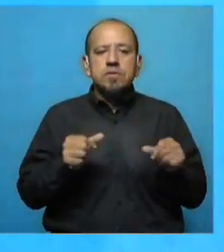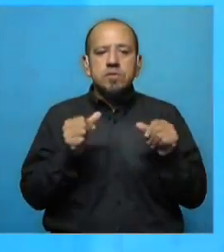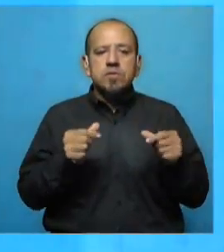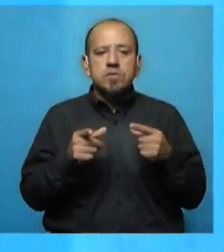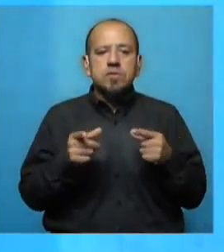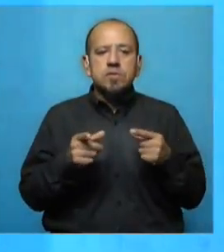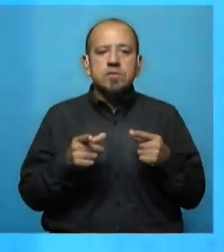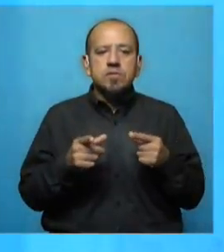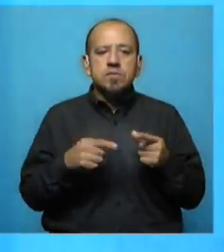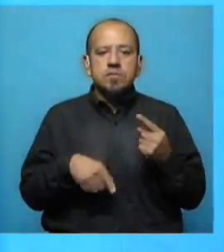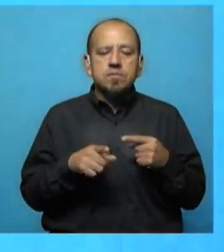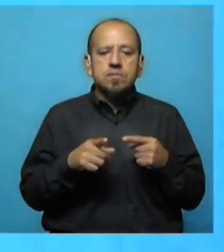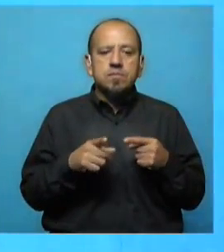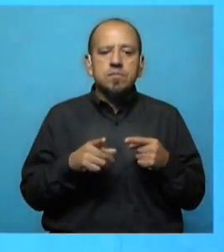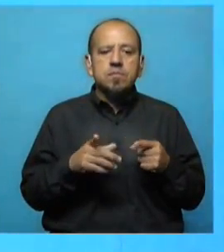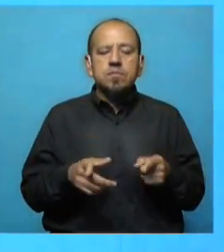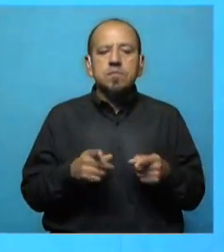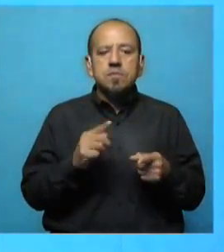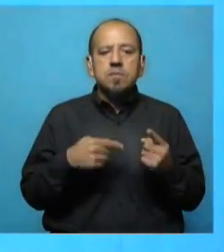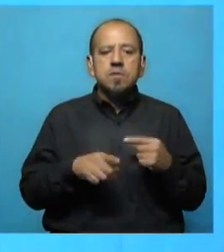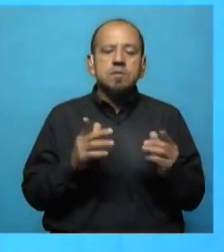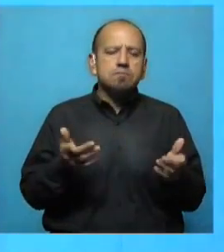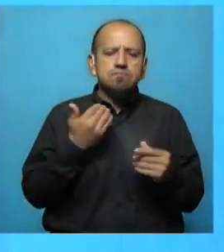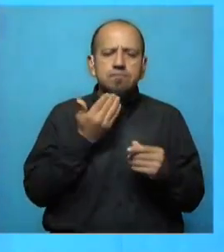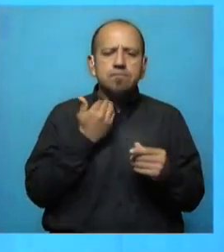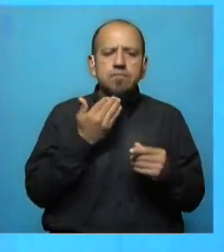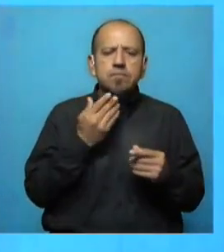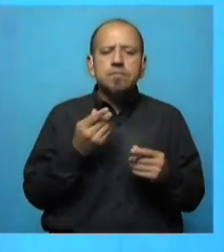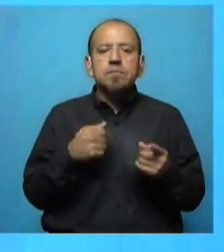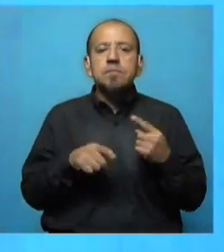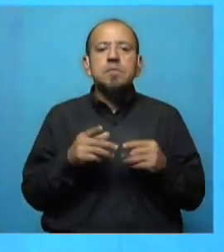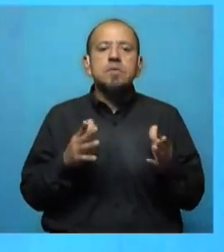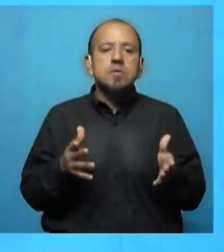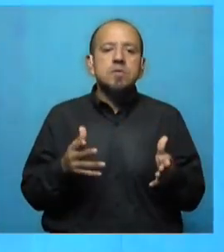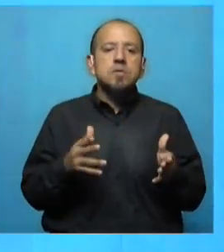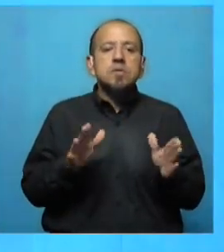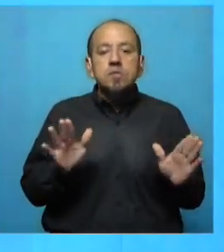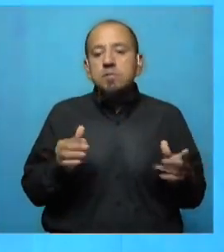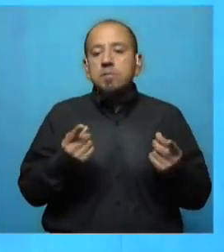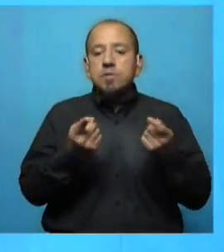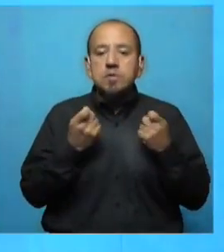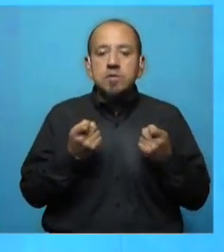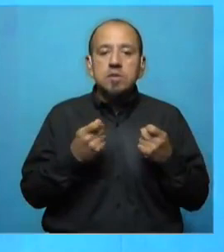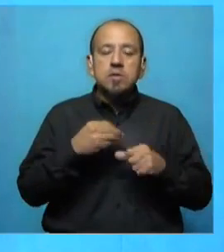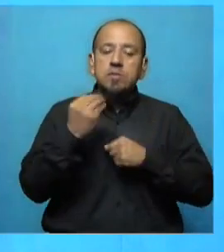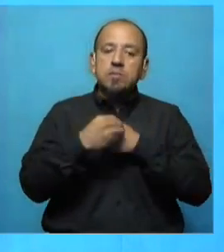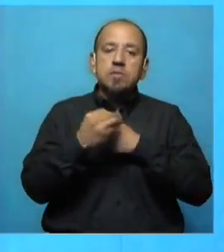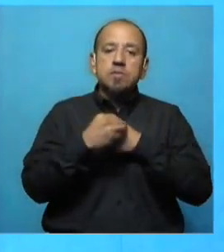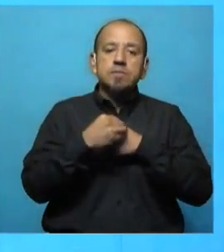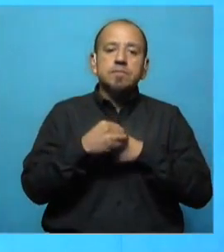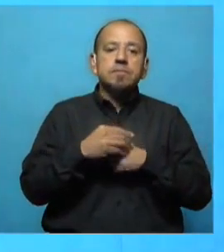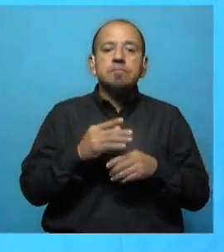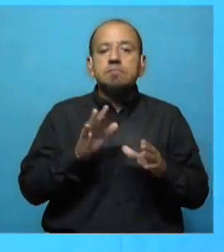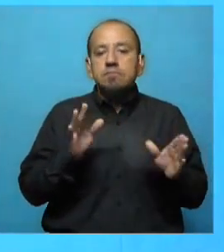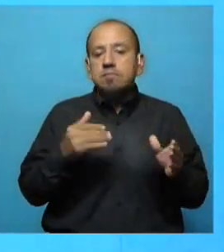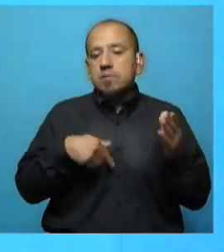como el hilo conductor y me gustaban no saber mucho o sea como mucho era si me precisaban para algo me avisan y si